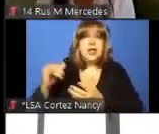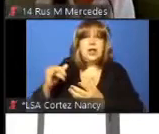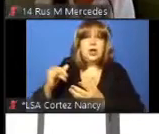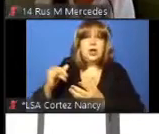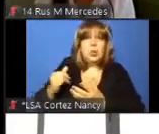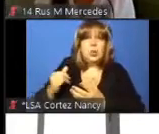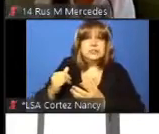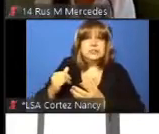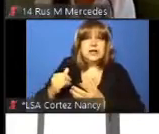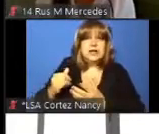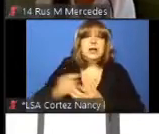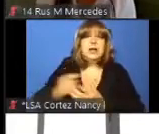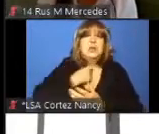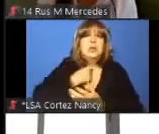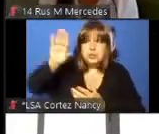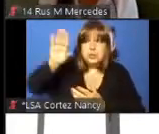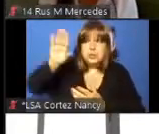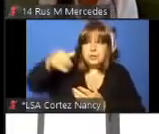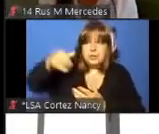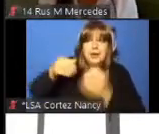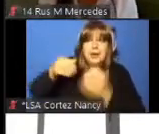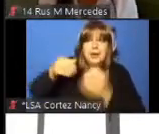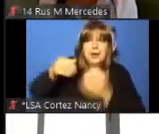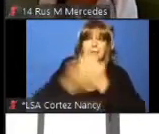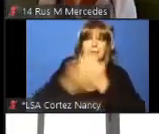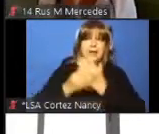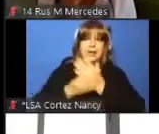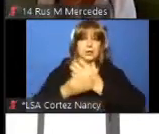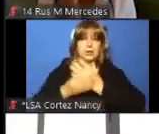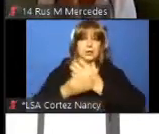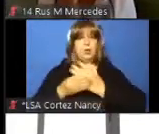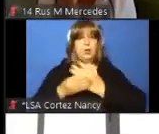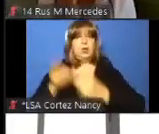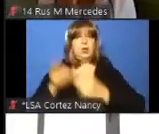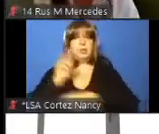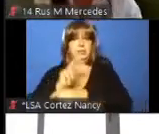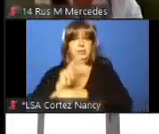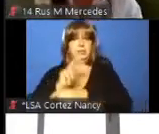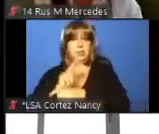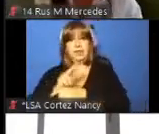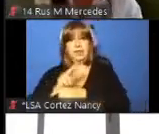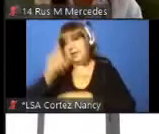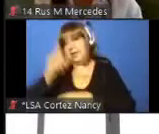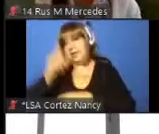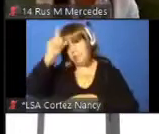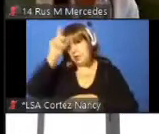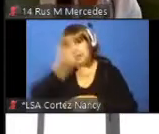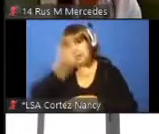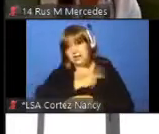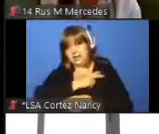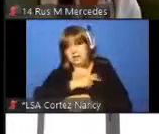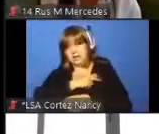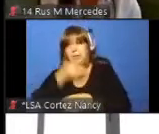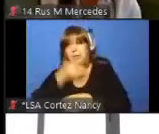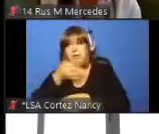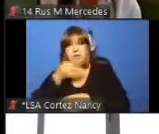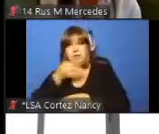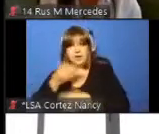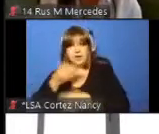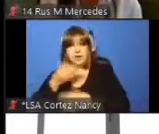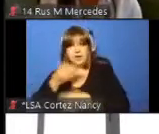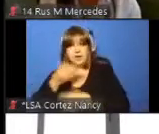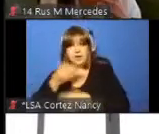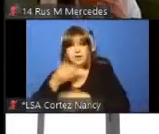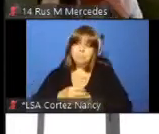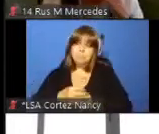ministerio público fiscal nos diera información comprobable no la tenemos pero si se puede ver como distorsionadamente